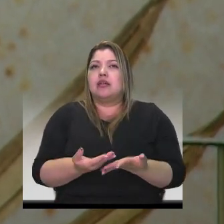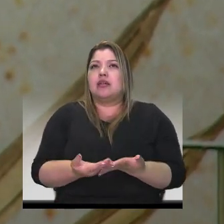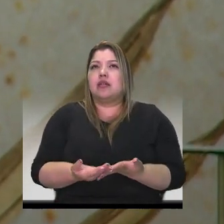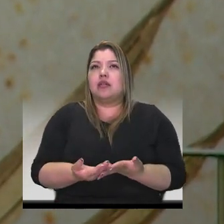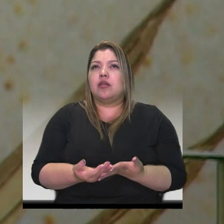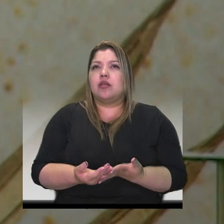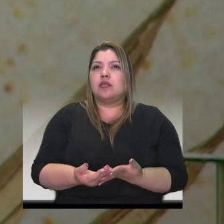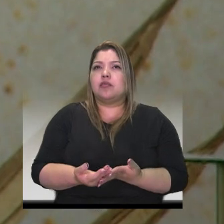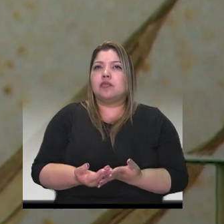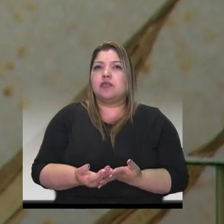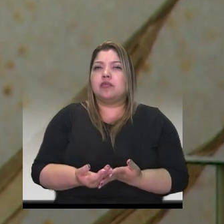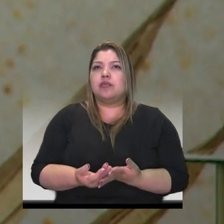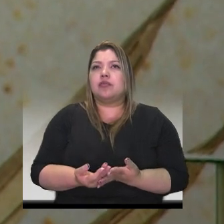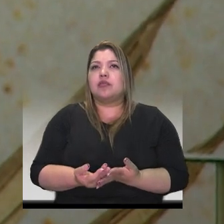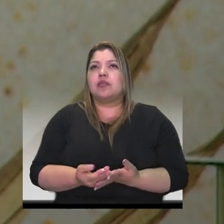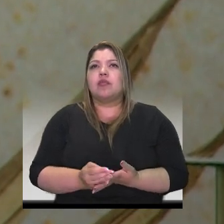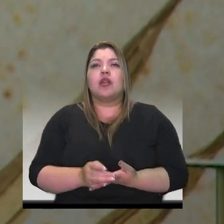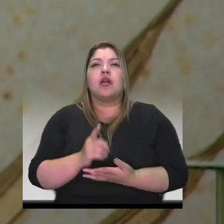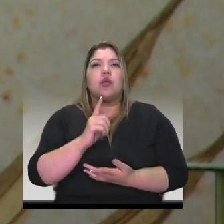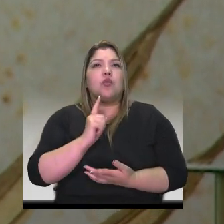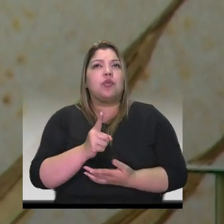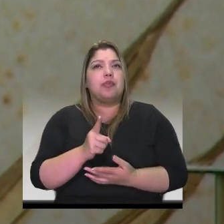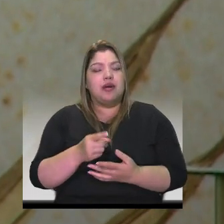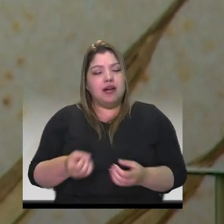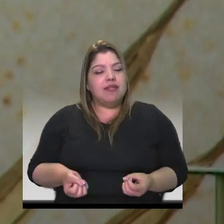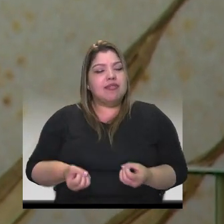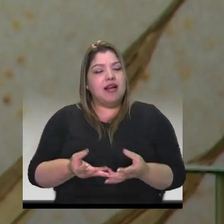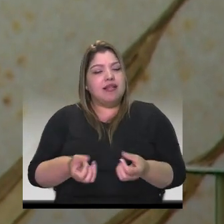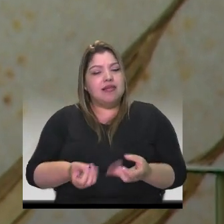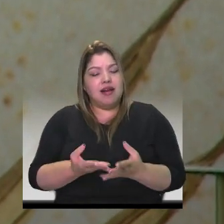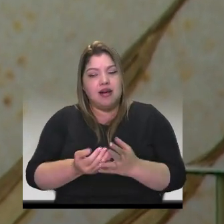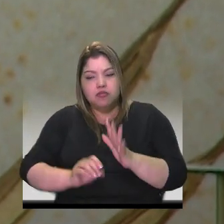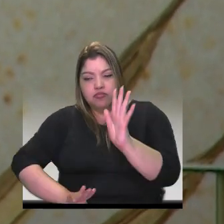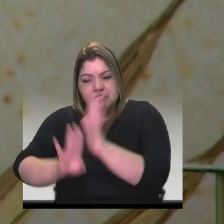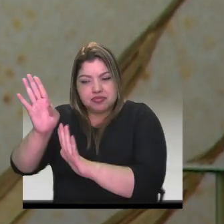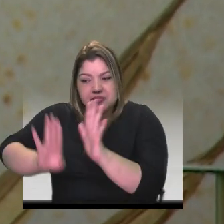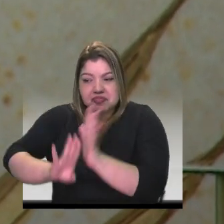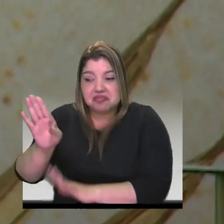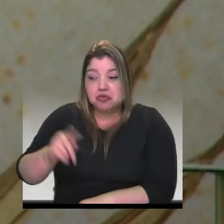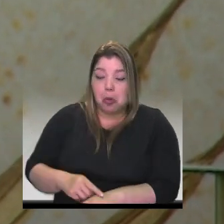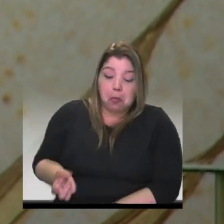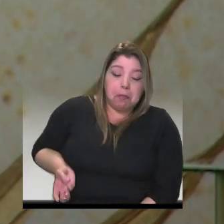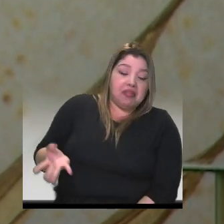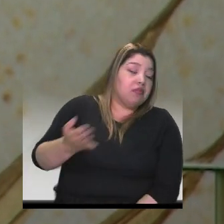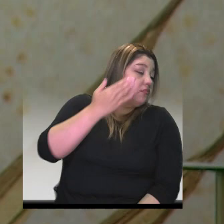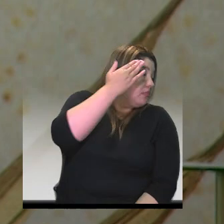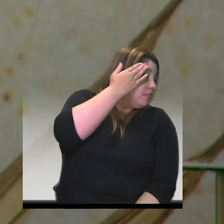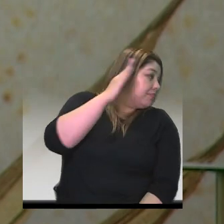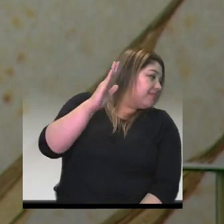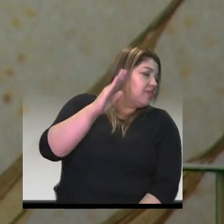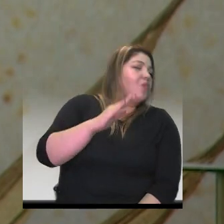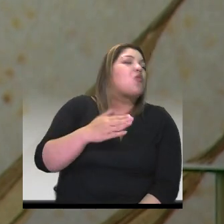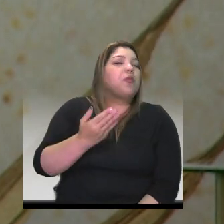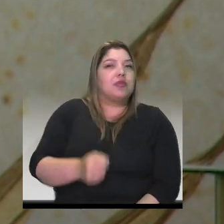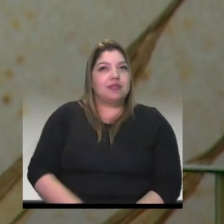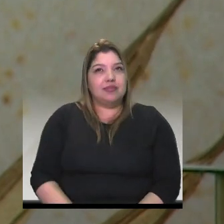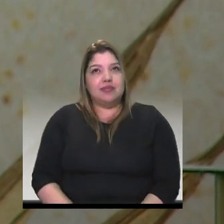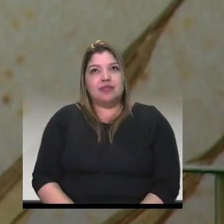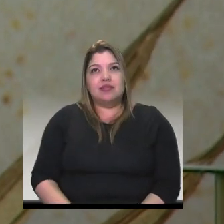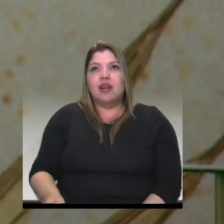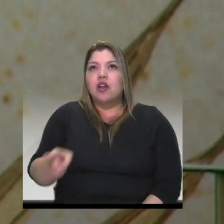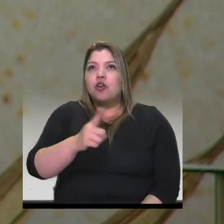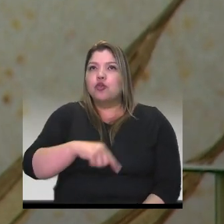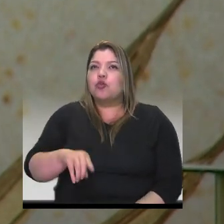de alguna manera que no va a saber crecer, pero que la sembraste. ¿Cómo somos capaces nosotros de tener